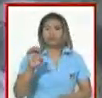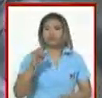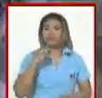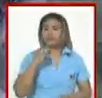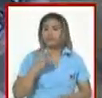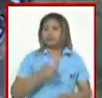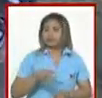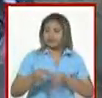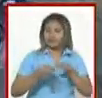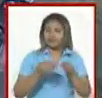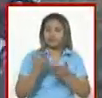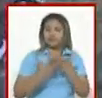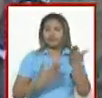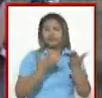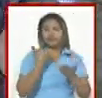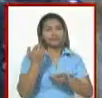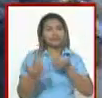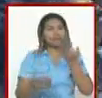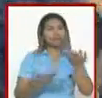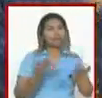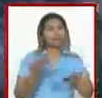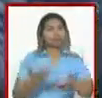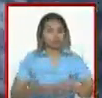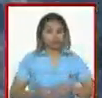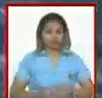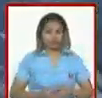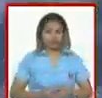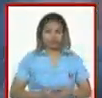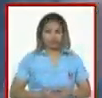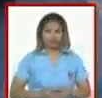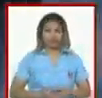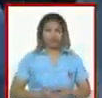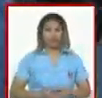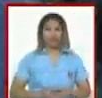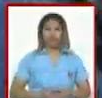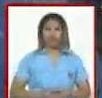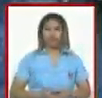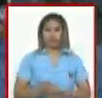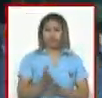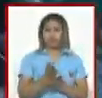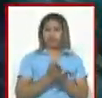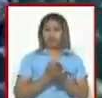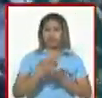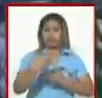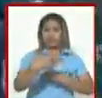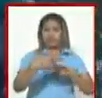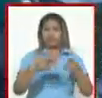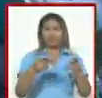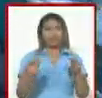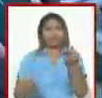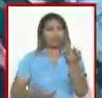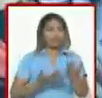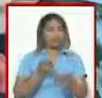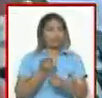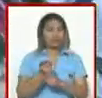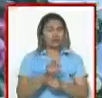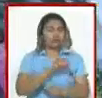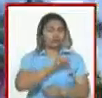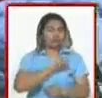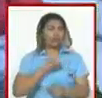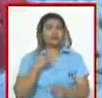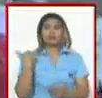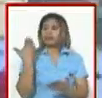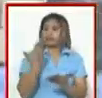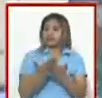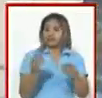dar más detalles sobre este incendio suboficial y gran parte de la sala fue afectada si bomberos de la policía